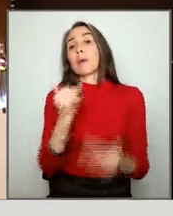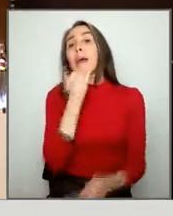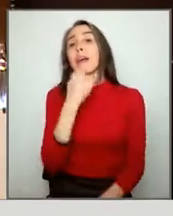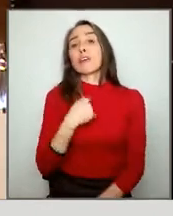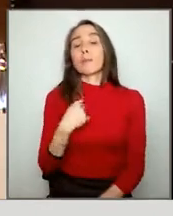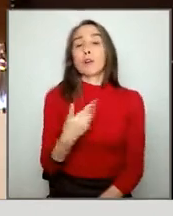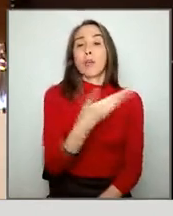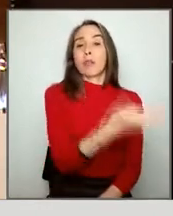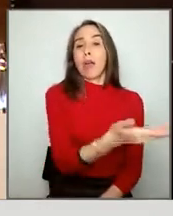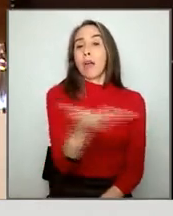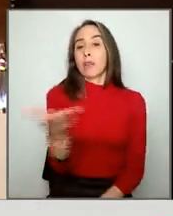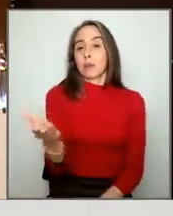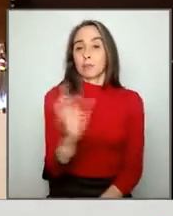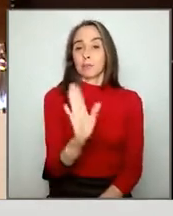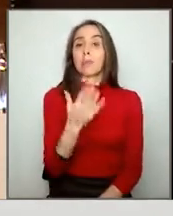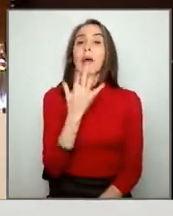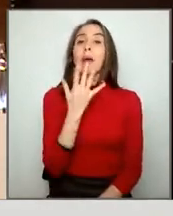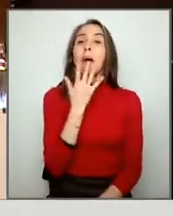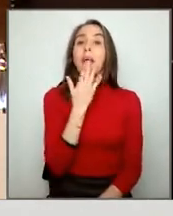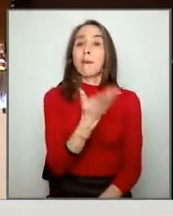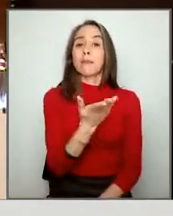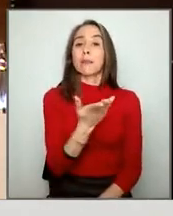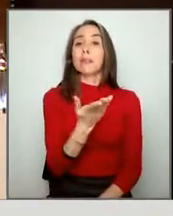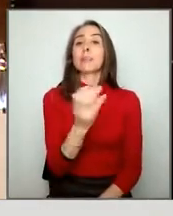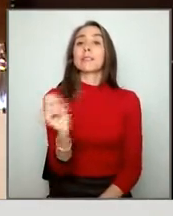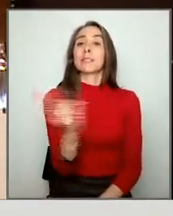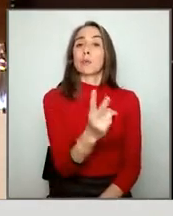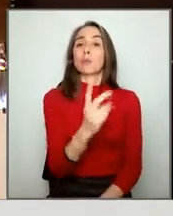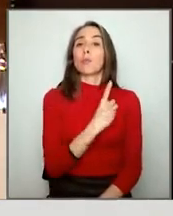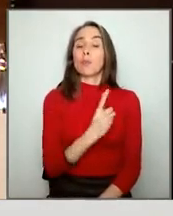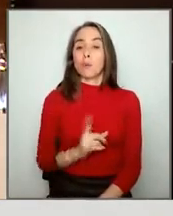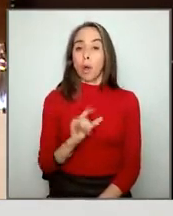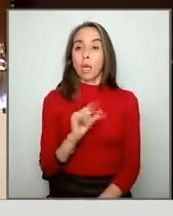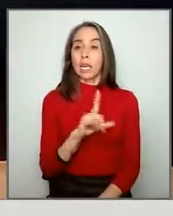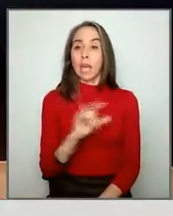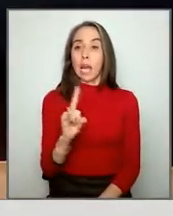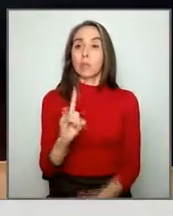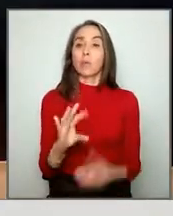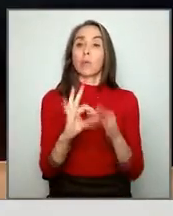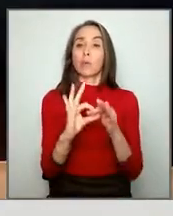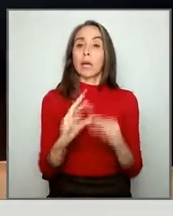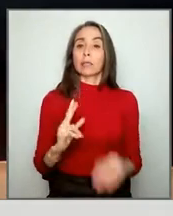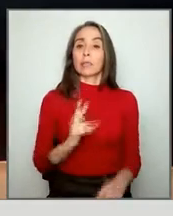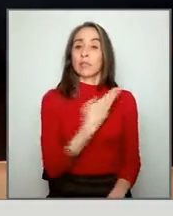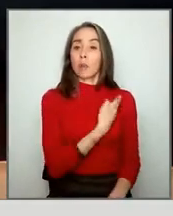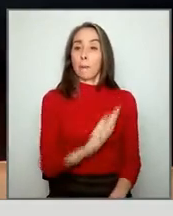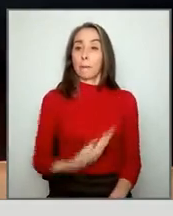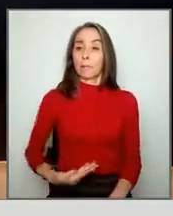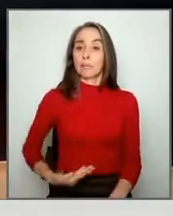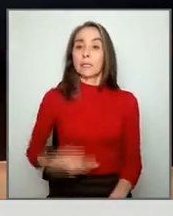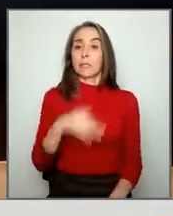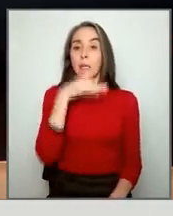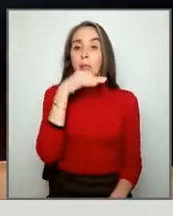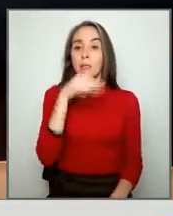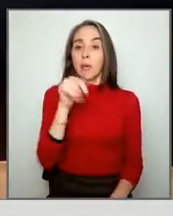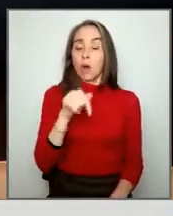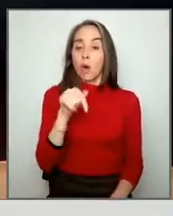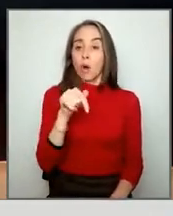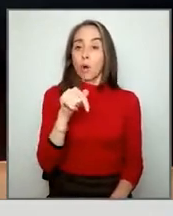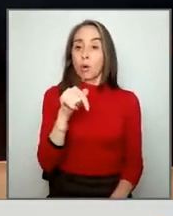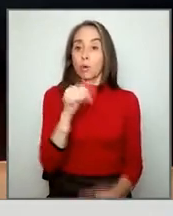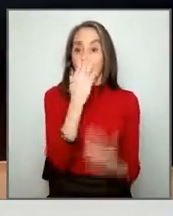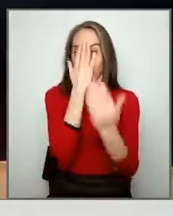y Gracias señor presidente señalar que hoy enfrentamos una situación